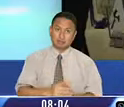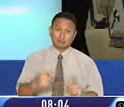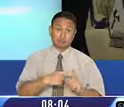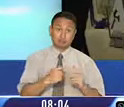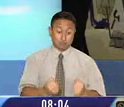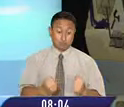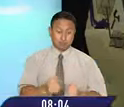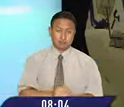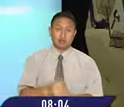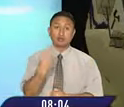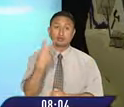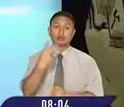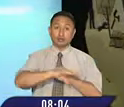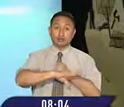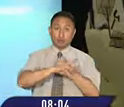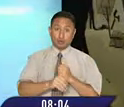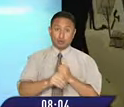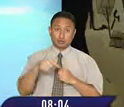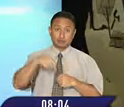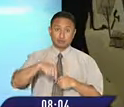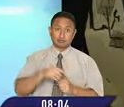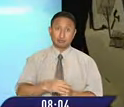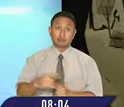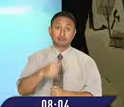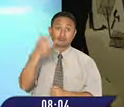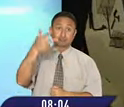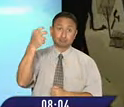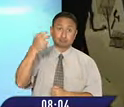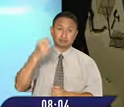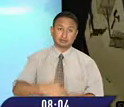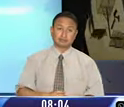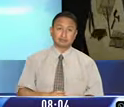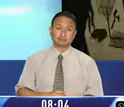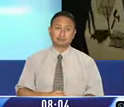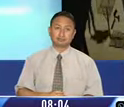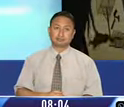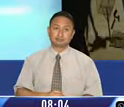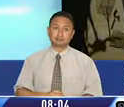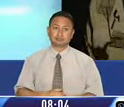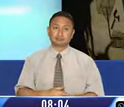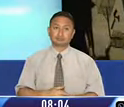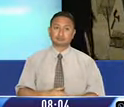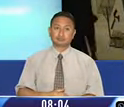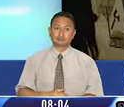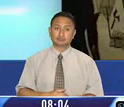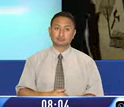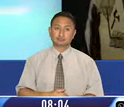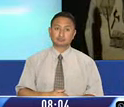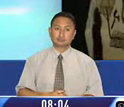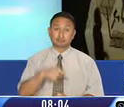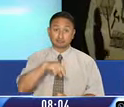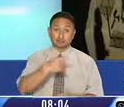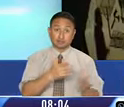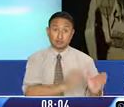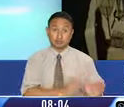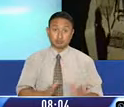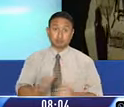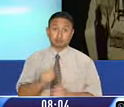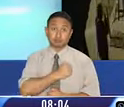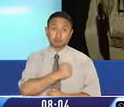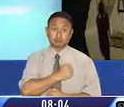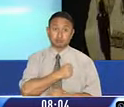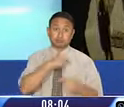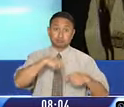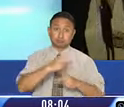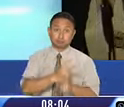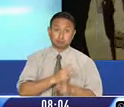fueron frustrados y quedaron registrados en las cámaras de seguridad con las que cuenta el barrio. Y es que se han organizado con sus propios recursos para